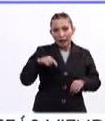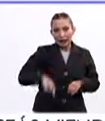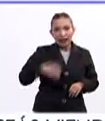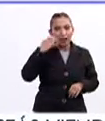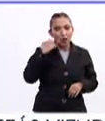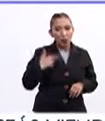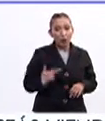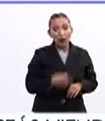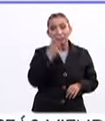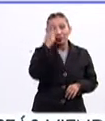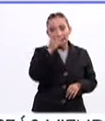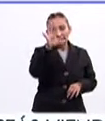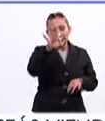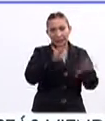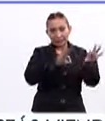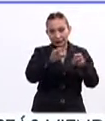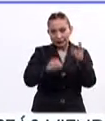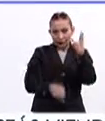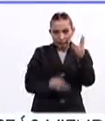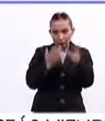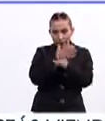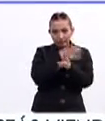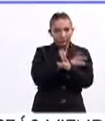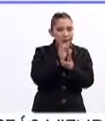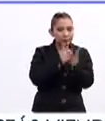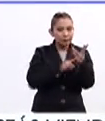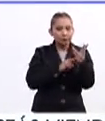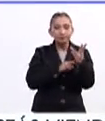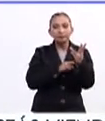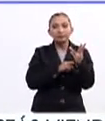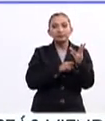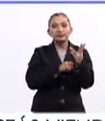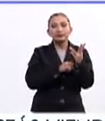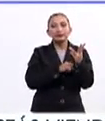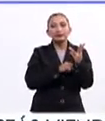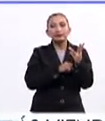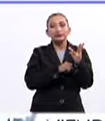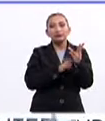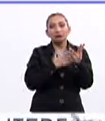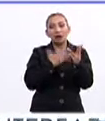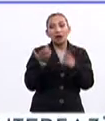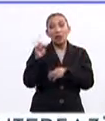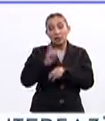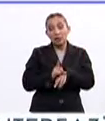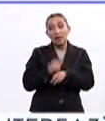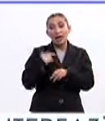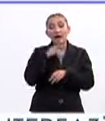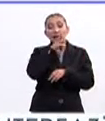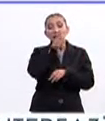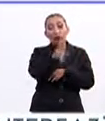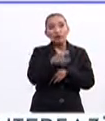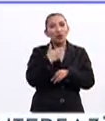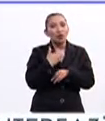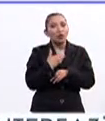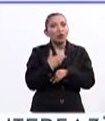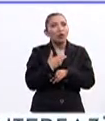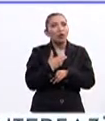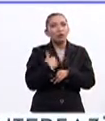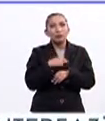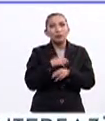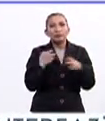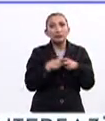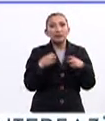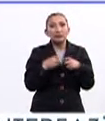León, nos fuimos tres compañeras. Sí. Y bueno, el día que nos dieron los resultados estábamos